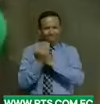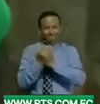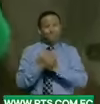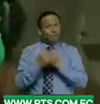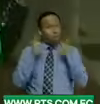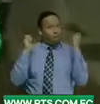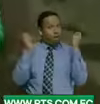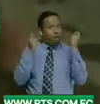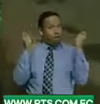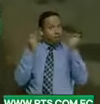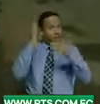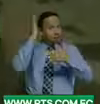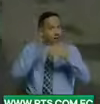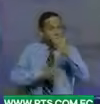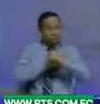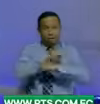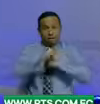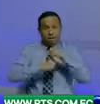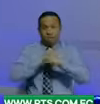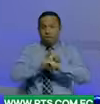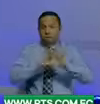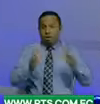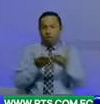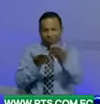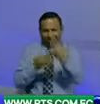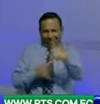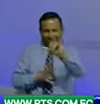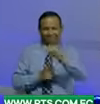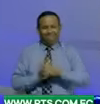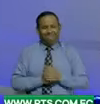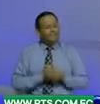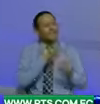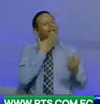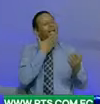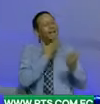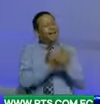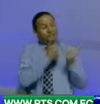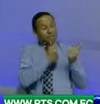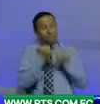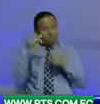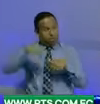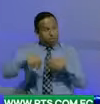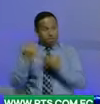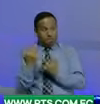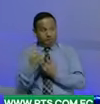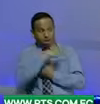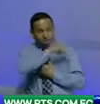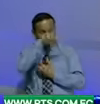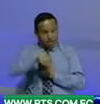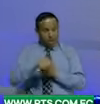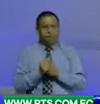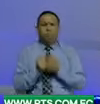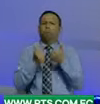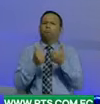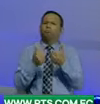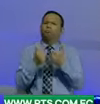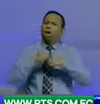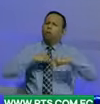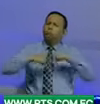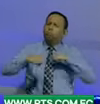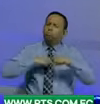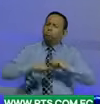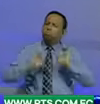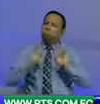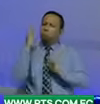festejar que se nos termina el año. Annalie, te doy paso. Cómo no, mi querida Maite, te esperamos aquí, por supuesto, y qué bueno que se realicen estas